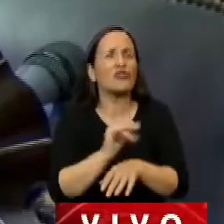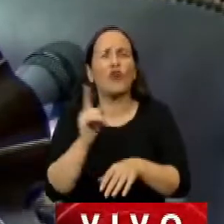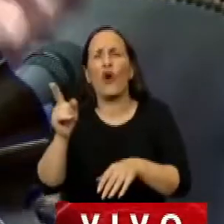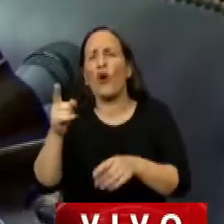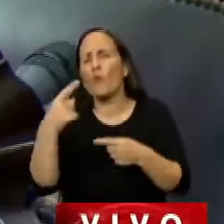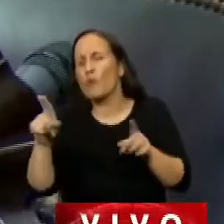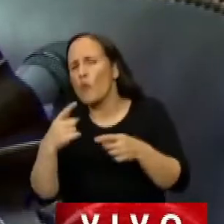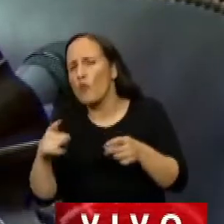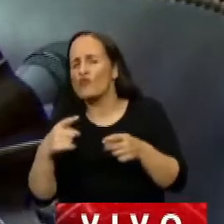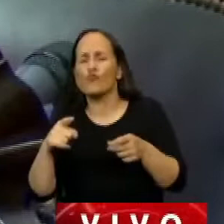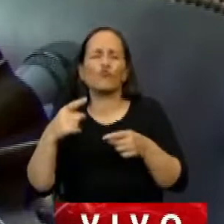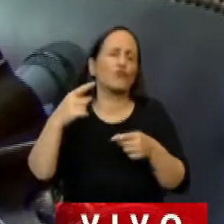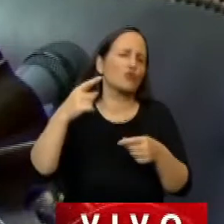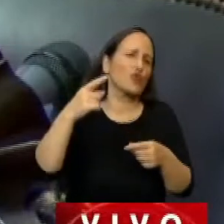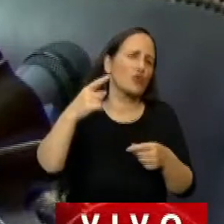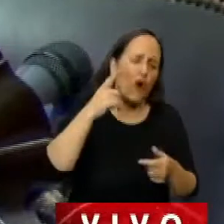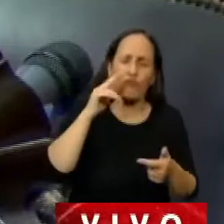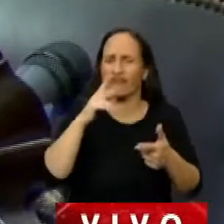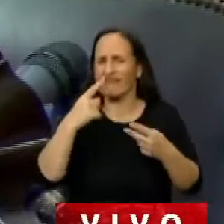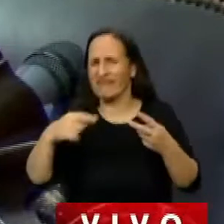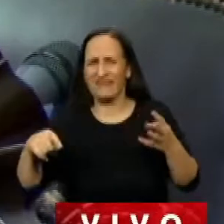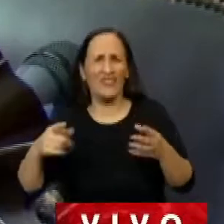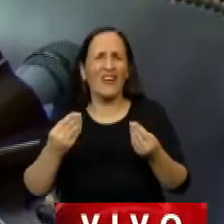actrices, músicas, músicos,